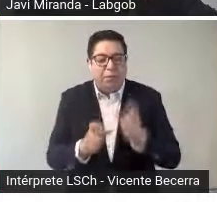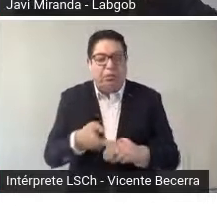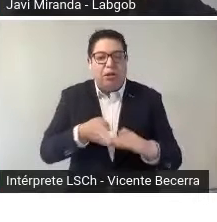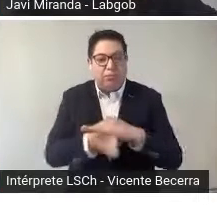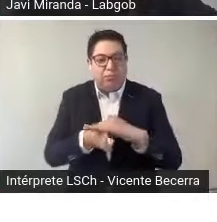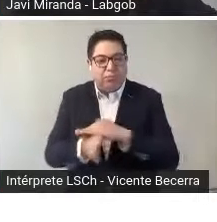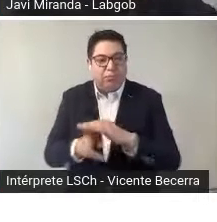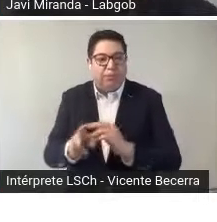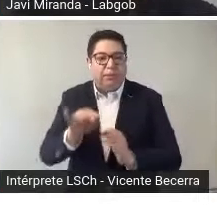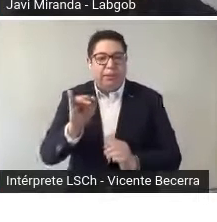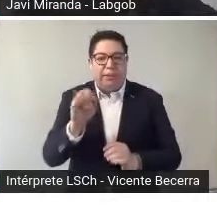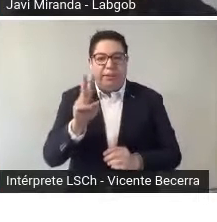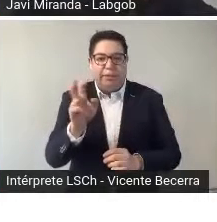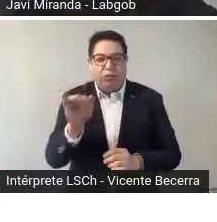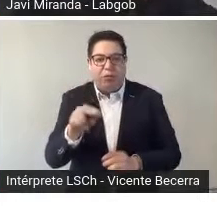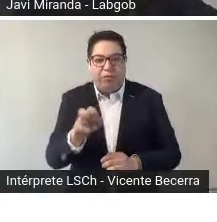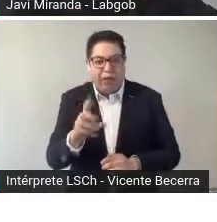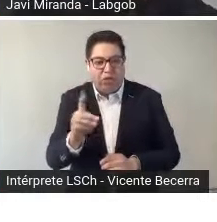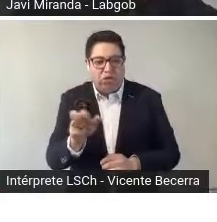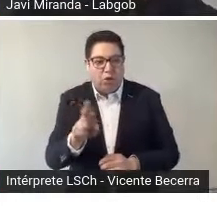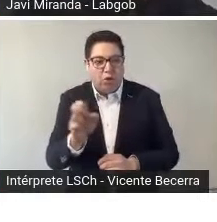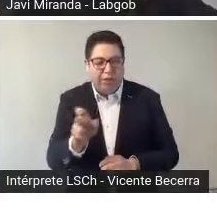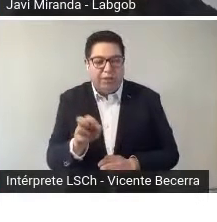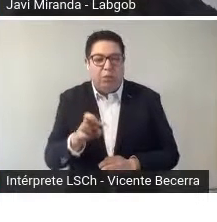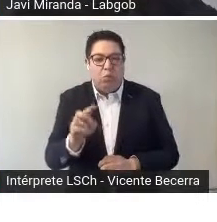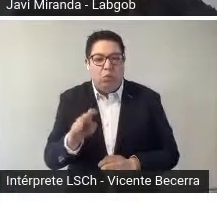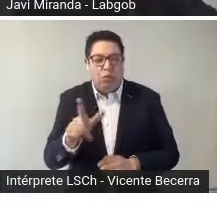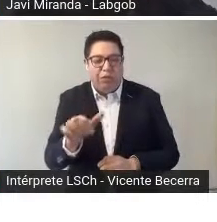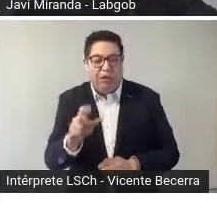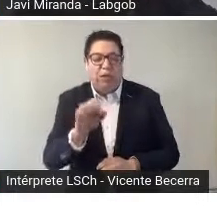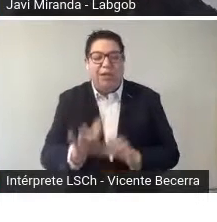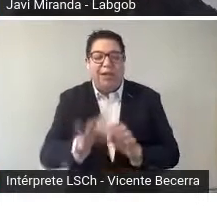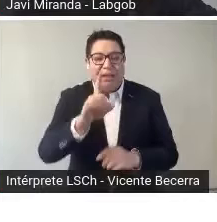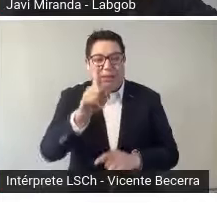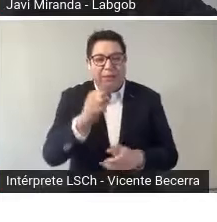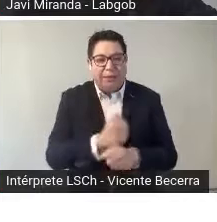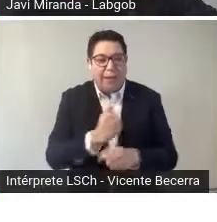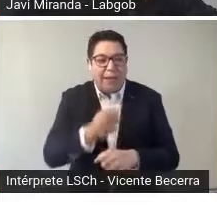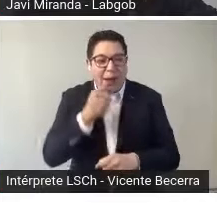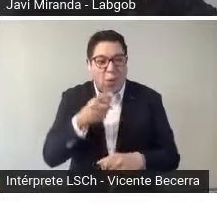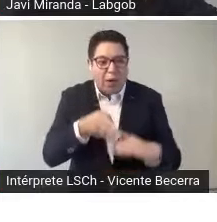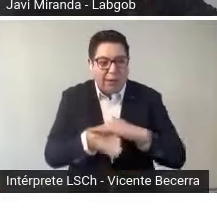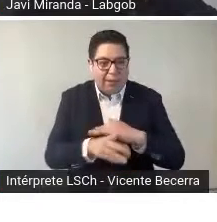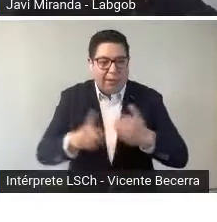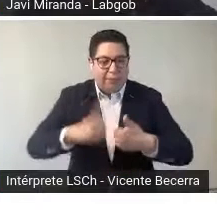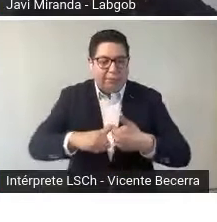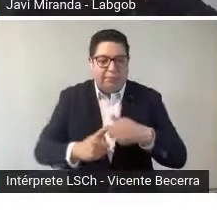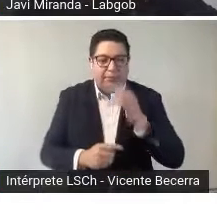a innovadorespublicos.cl y elegir el taller al que quieran conectarse ahora.